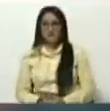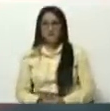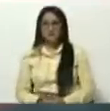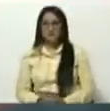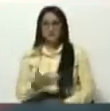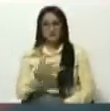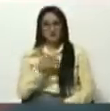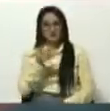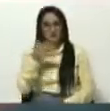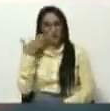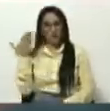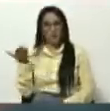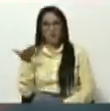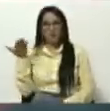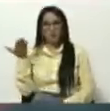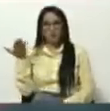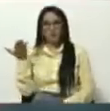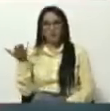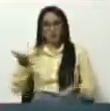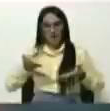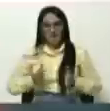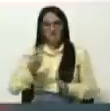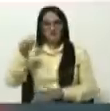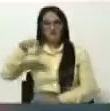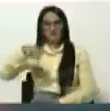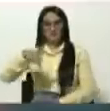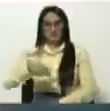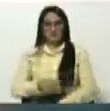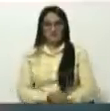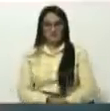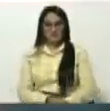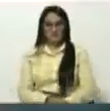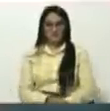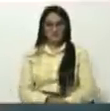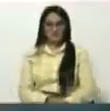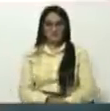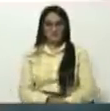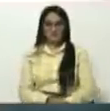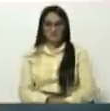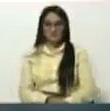Siéntanse ustedes orgullosos de haber nacido en esta era.